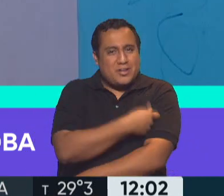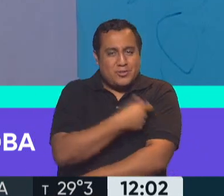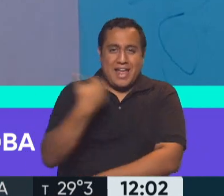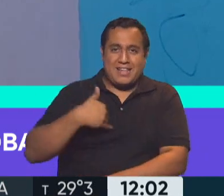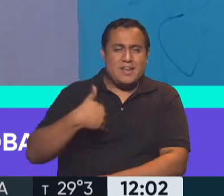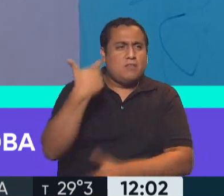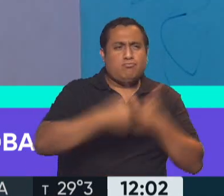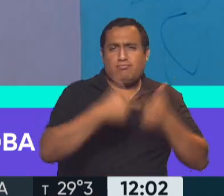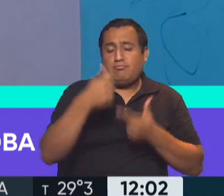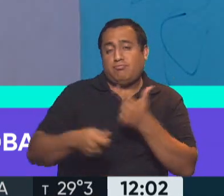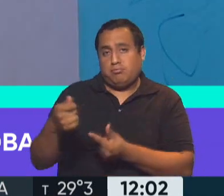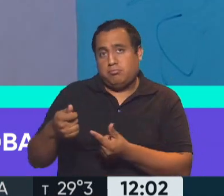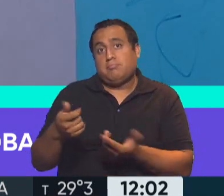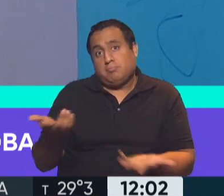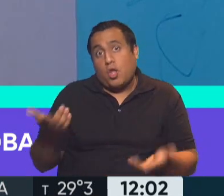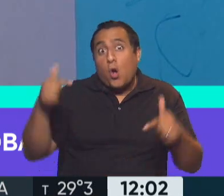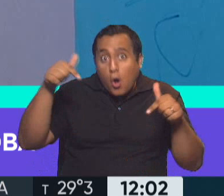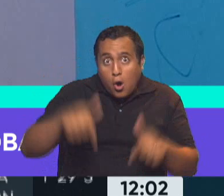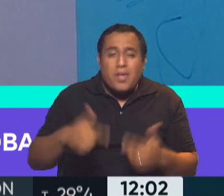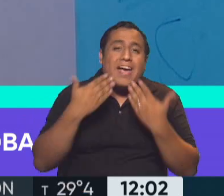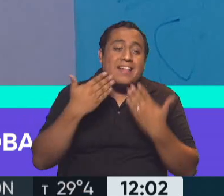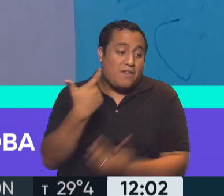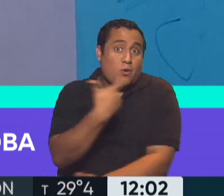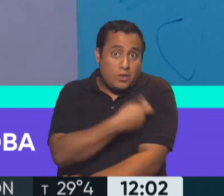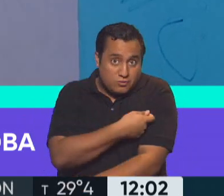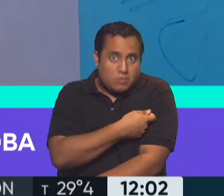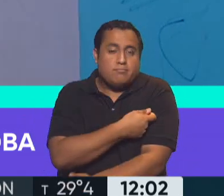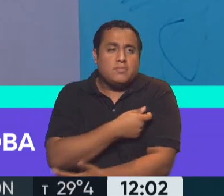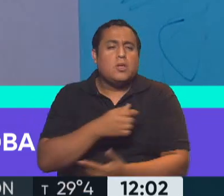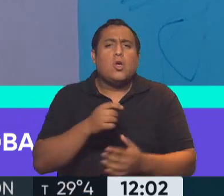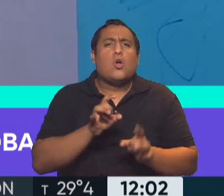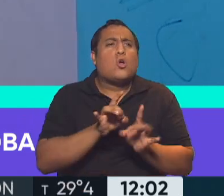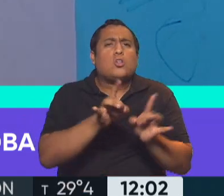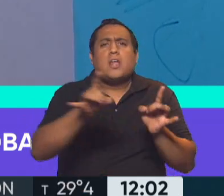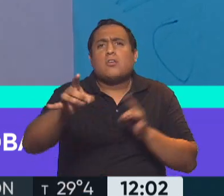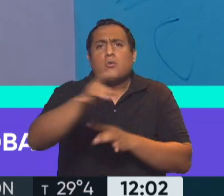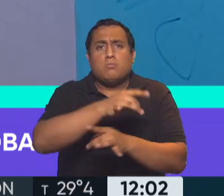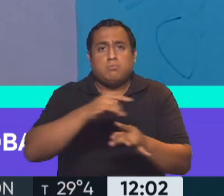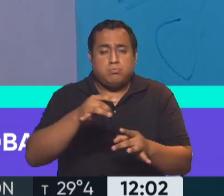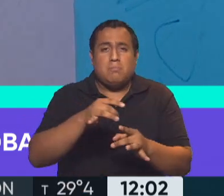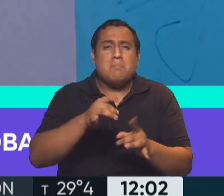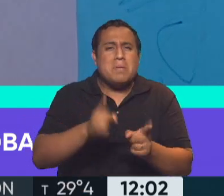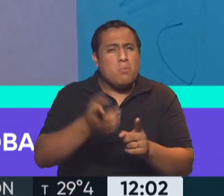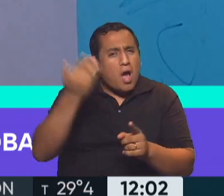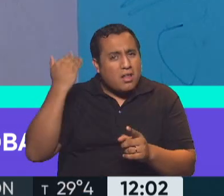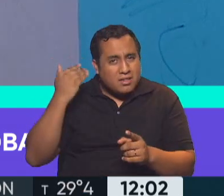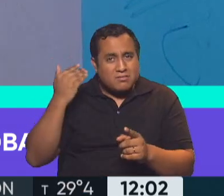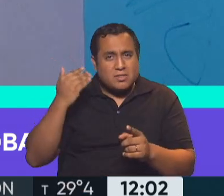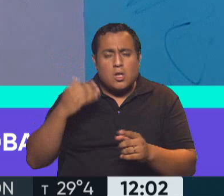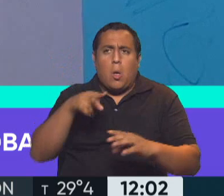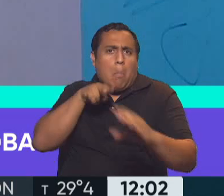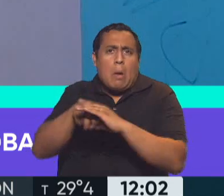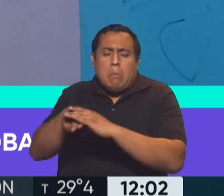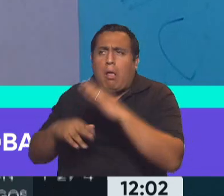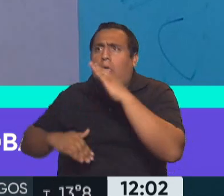que hace que hoy los casos por coronavirus, no causen cierta sensación como en el principio de la pandemia en las diferentes terapias